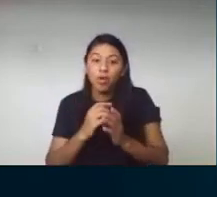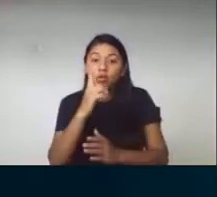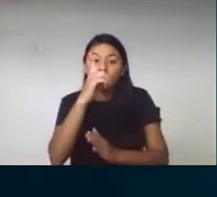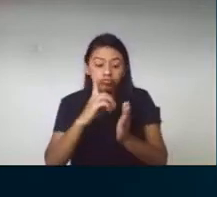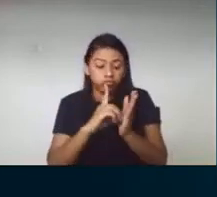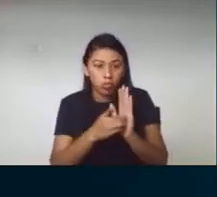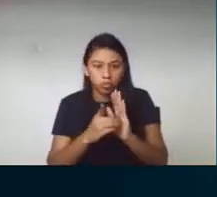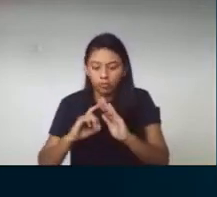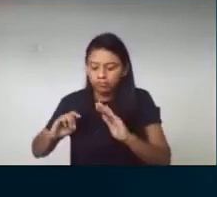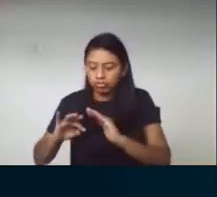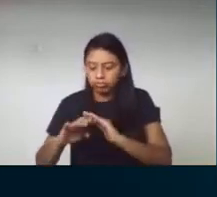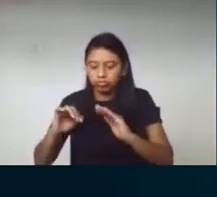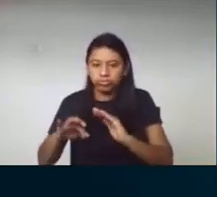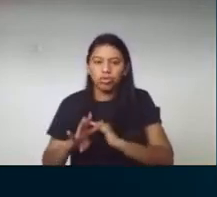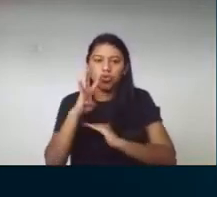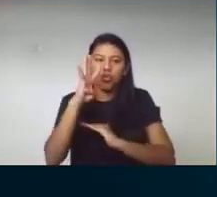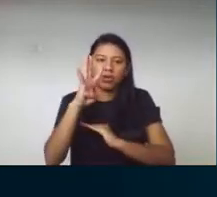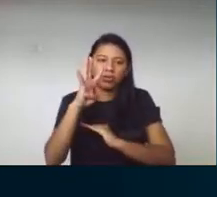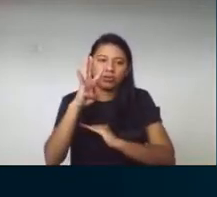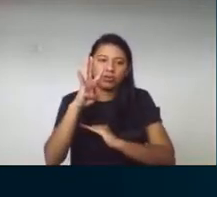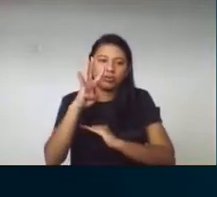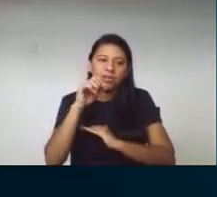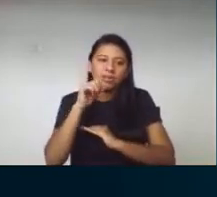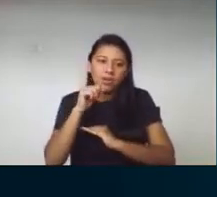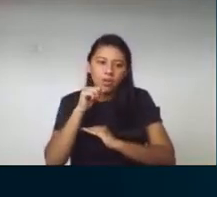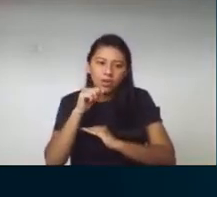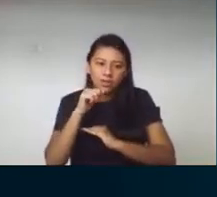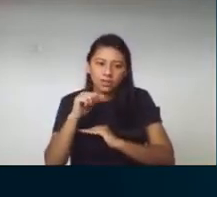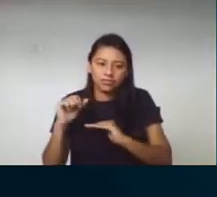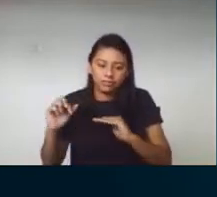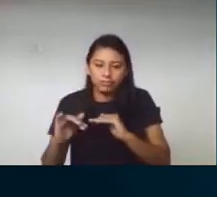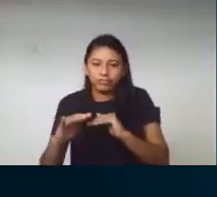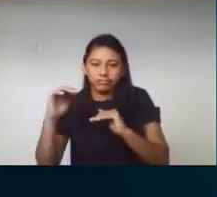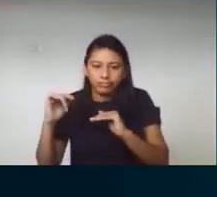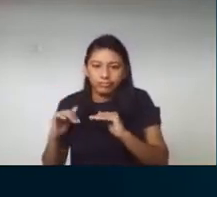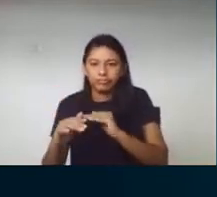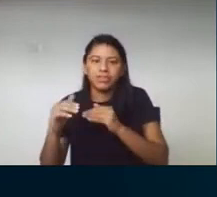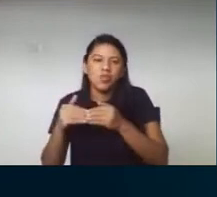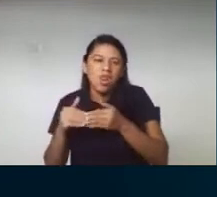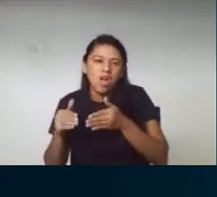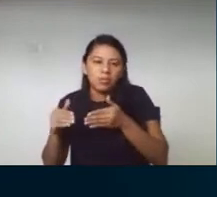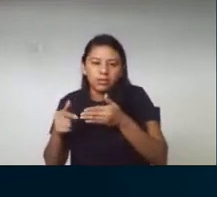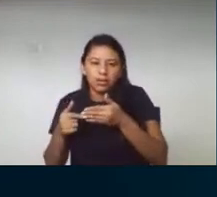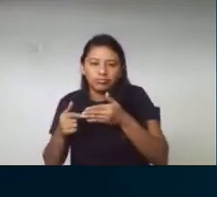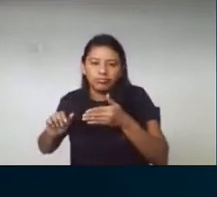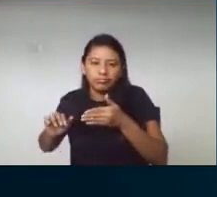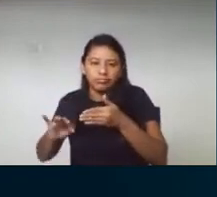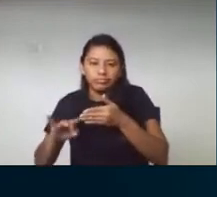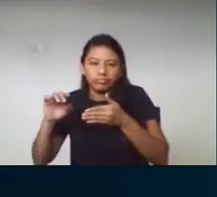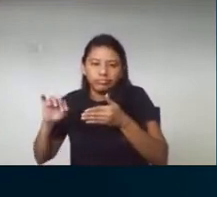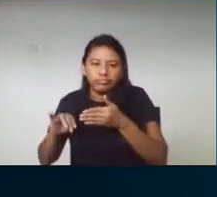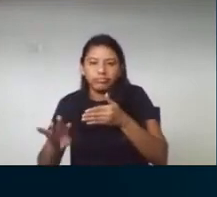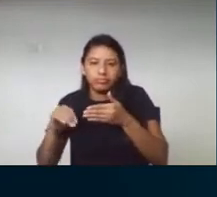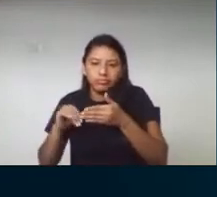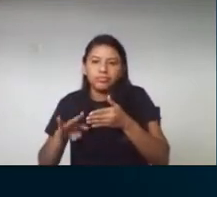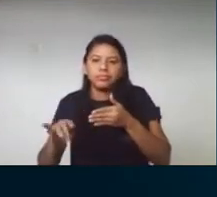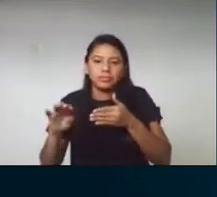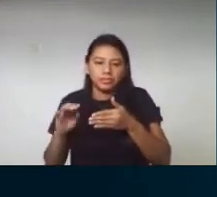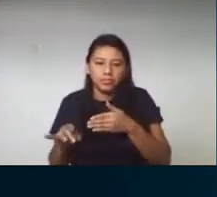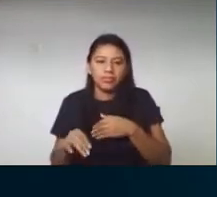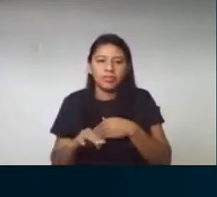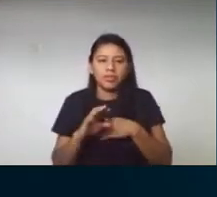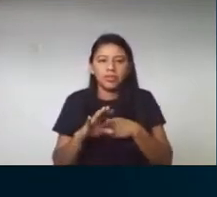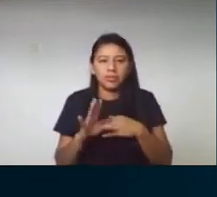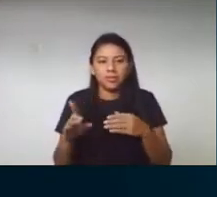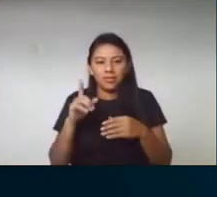si operamos al máximo caudal de operación con las condiciones actuales, que es por medio de una